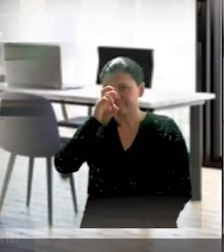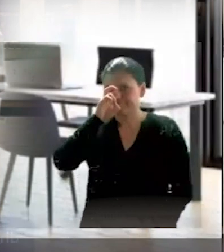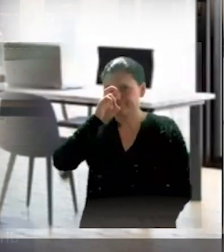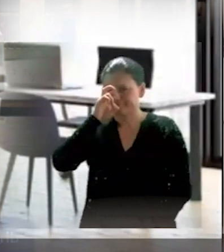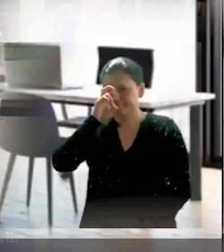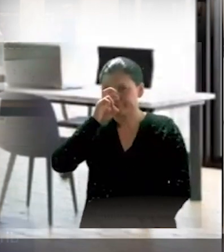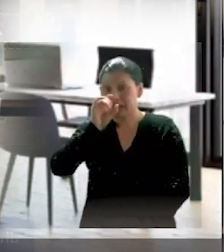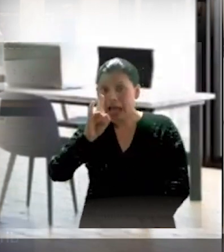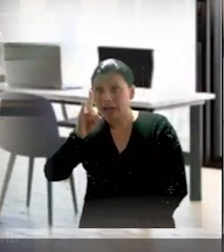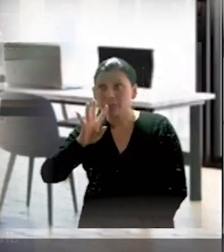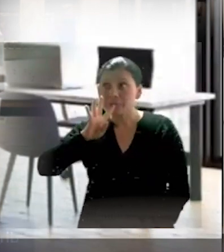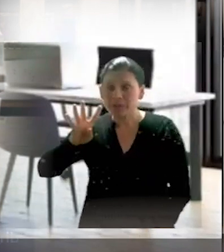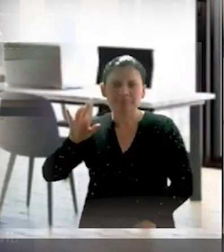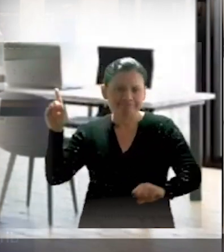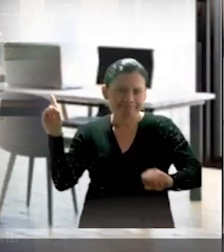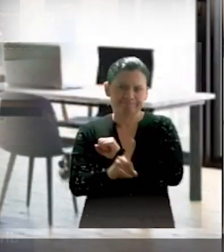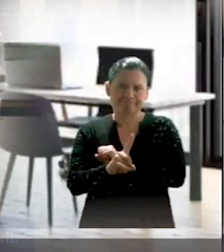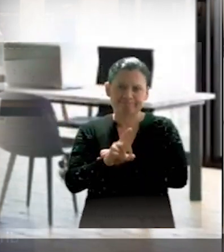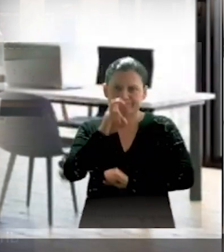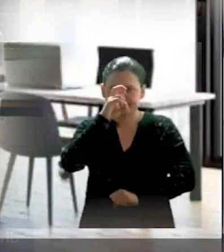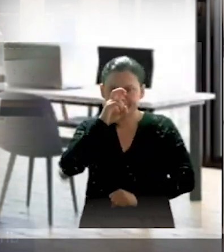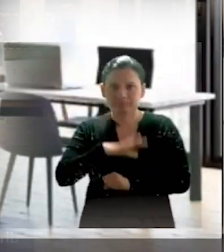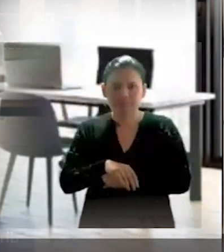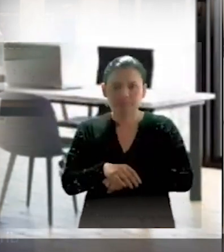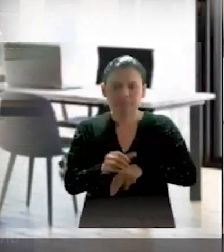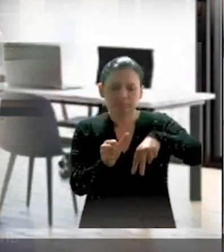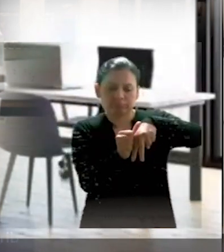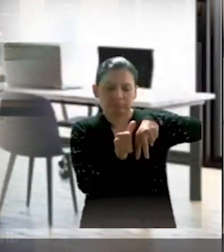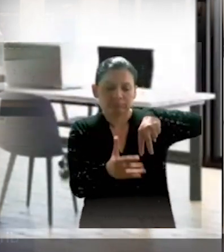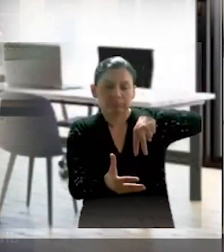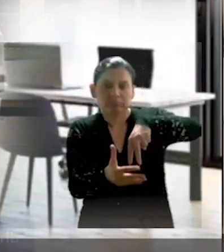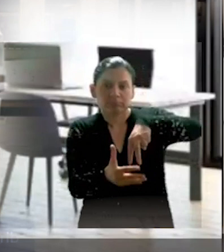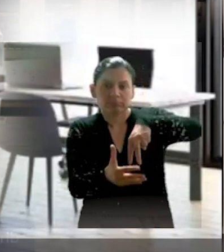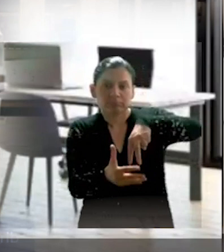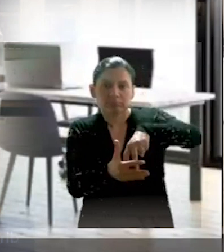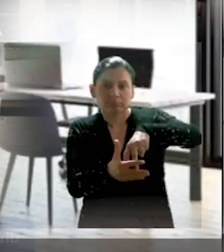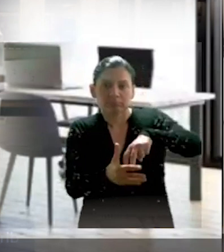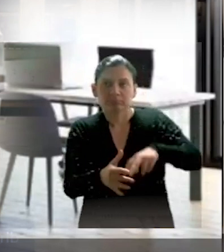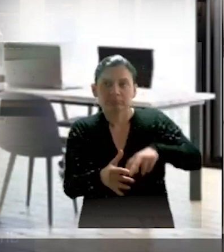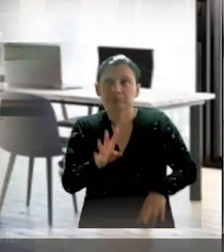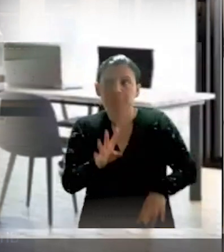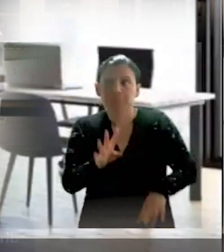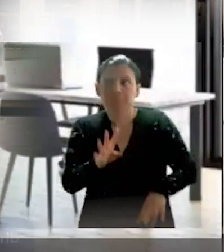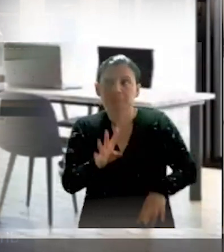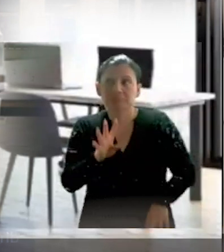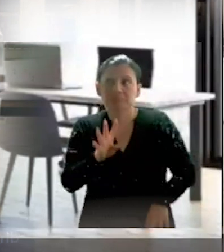las sanciones por el incumplimiento de la acción de tutela, implementar nuevas reglas de incumplimiento